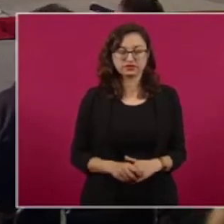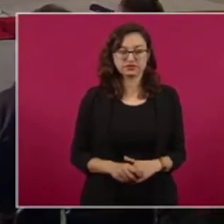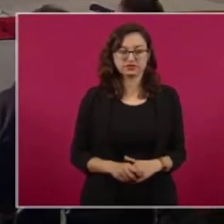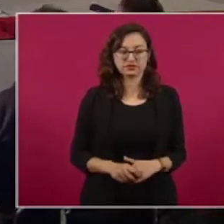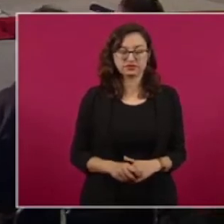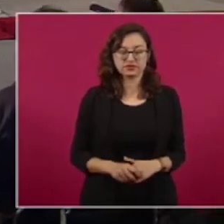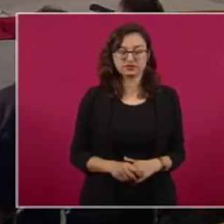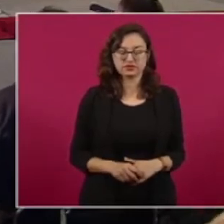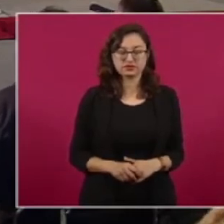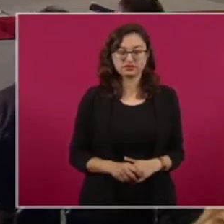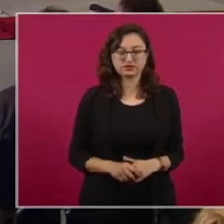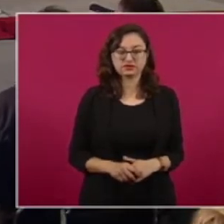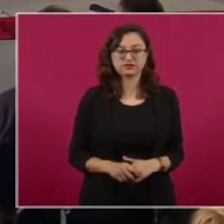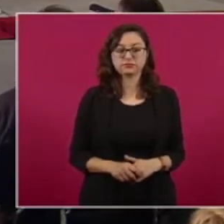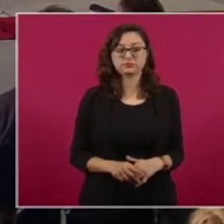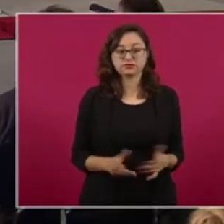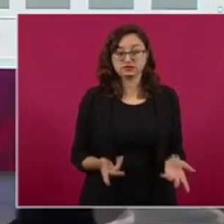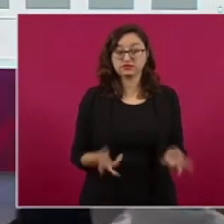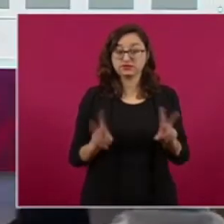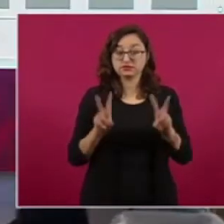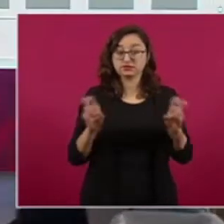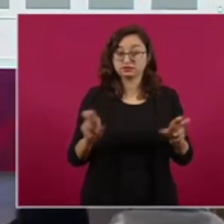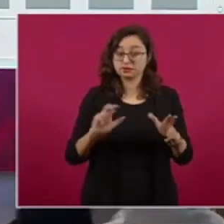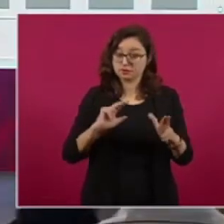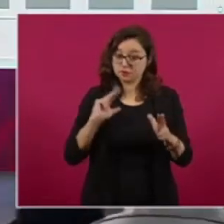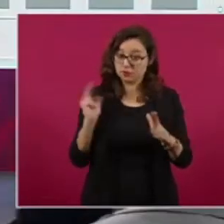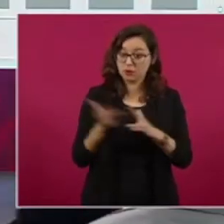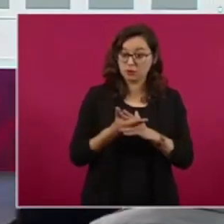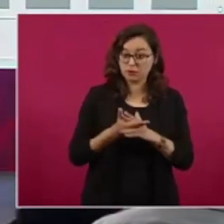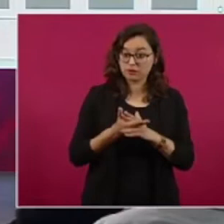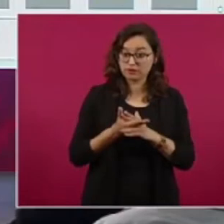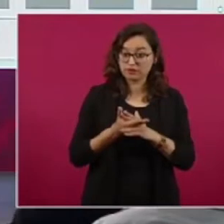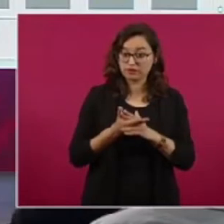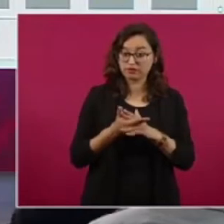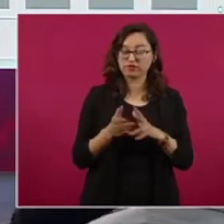Y esto es homicidio.